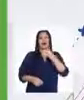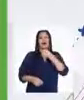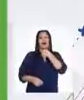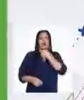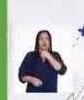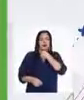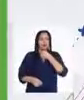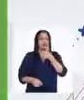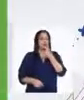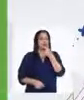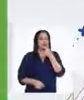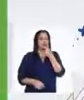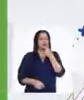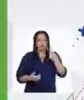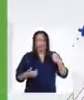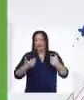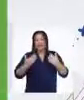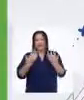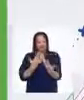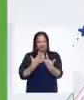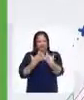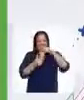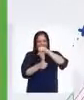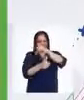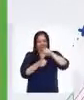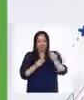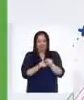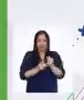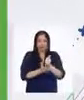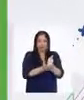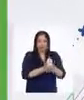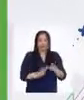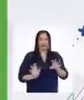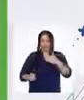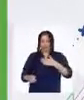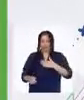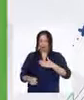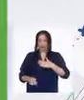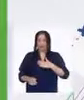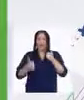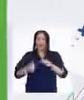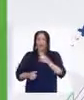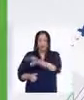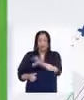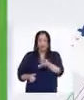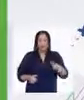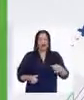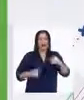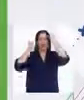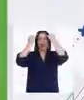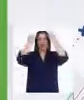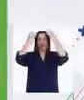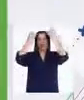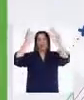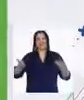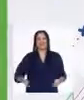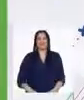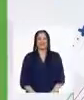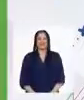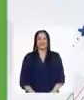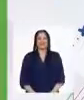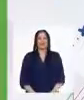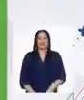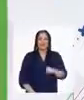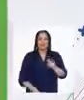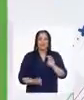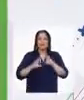encantaba generar vínculos y servir. Yo me identifico con la familia de creadores. La familia de creadores